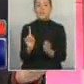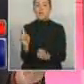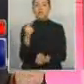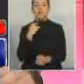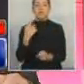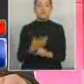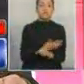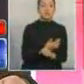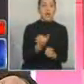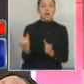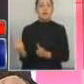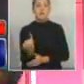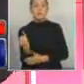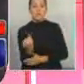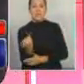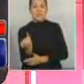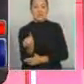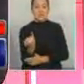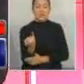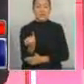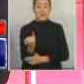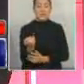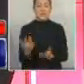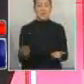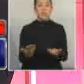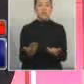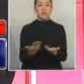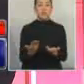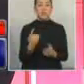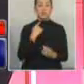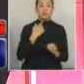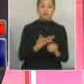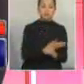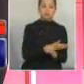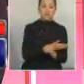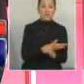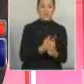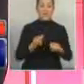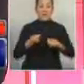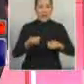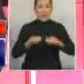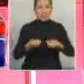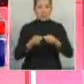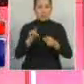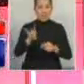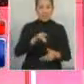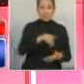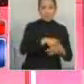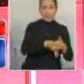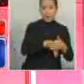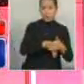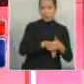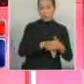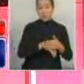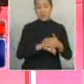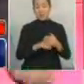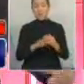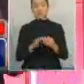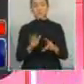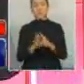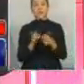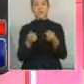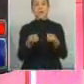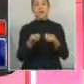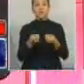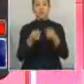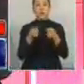los independientes, hay que ver cómo esto no repercute sobre el límite de gasto electoral, ahí hay que bajarlo en la ley de gasto electoral, en